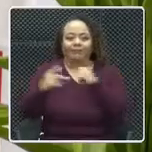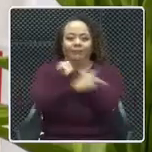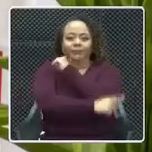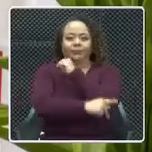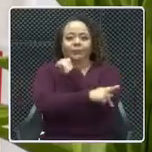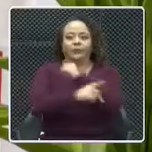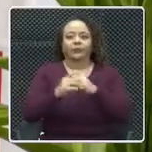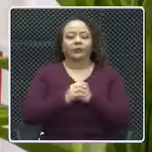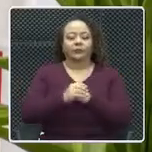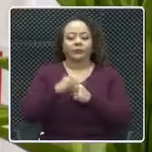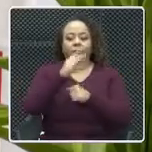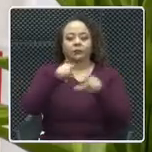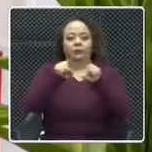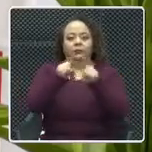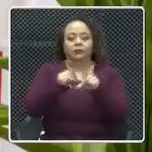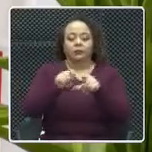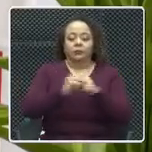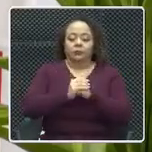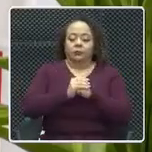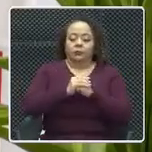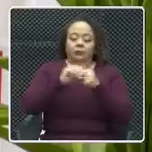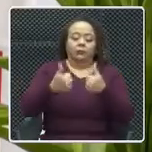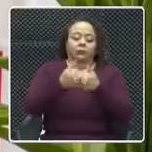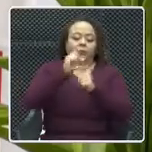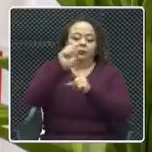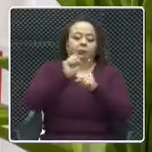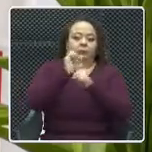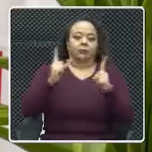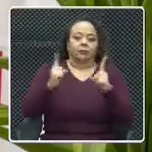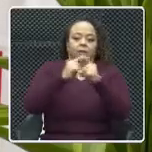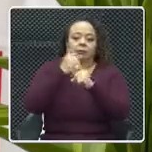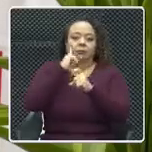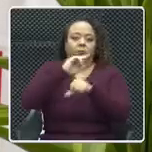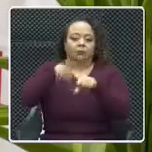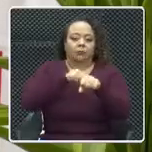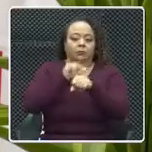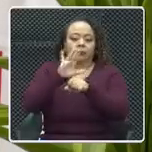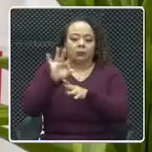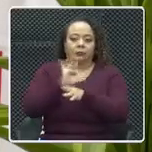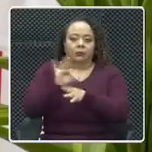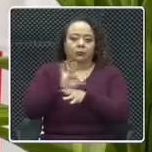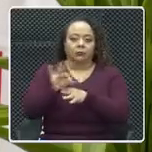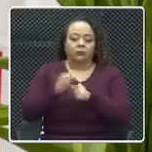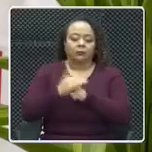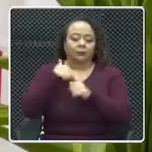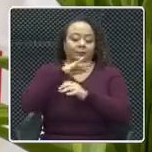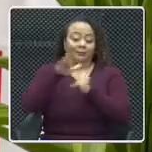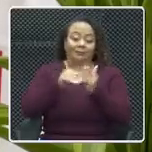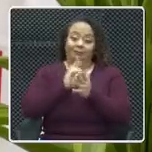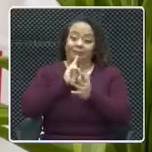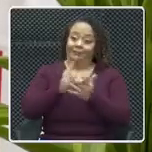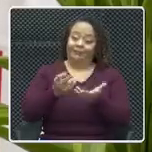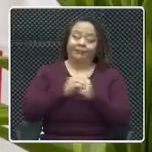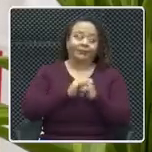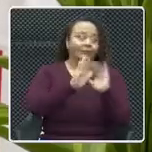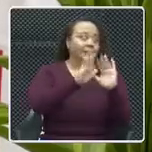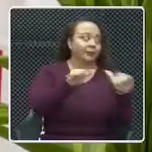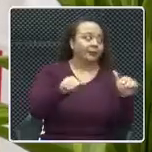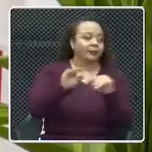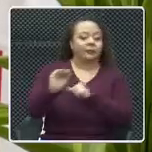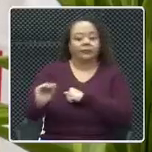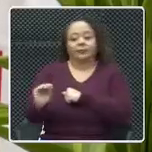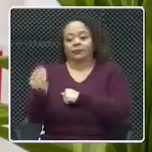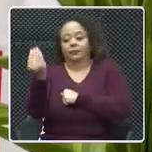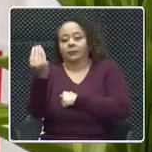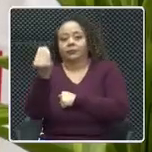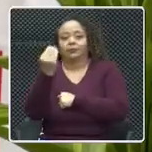país, ¿verdad? Correcto. Y que también enfrentan una situación compleja por la naturaleza de sus funciones. Claro. Hay de todo, ¿verdad? Los niños, los